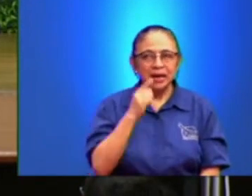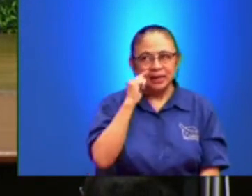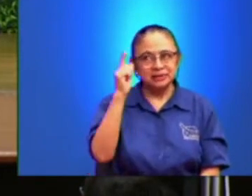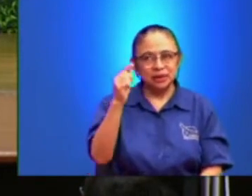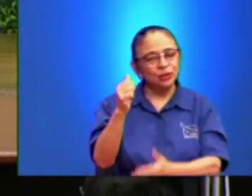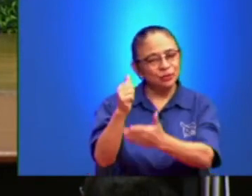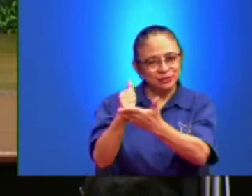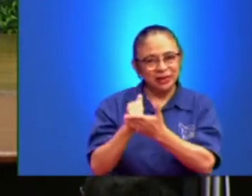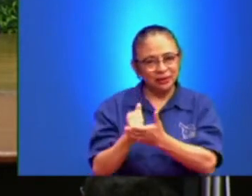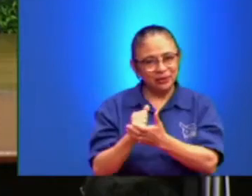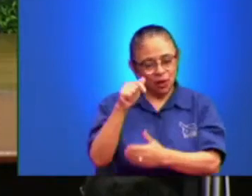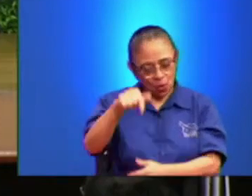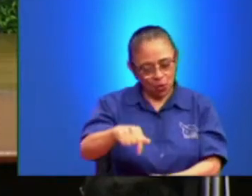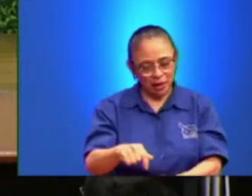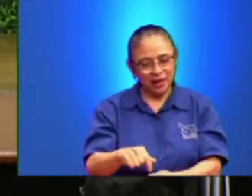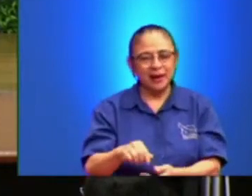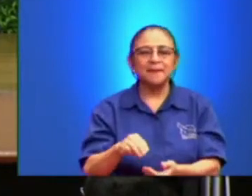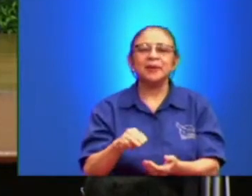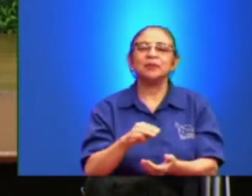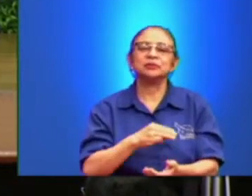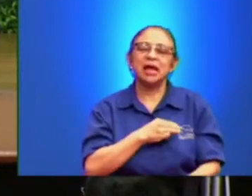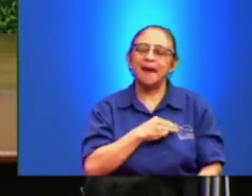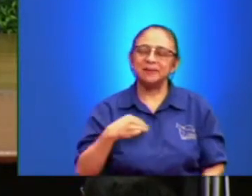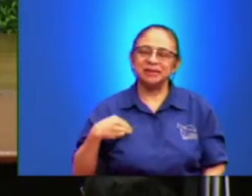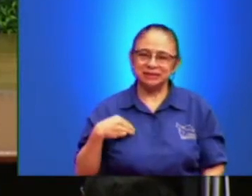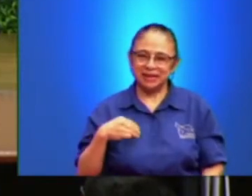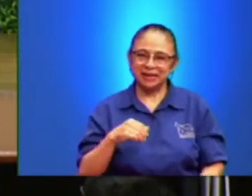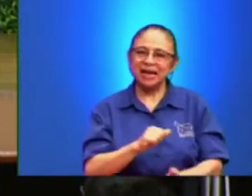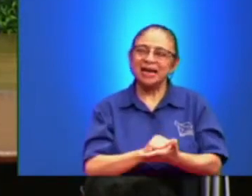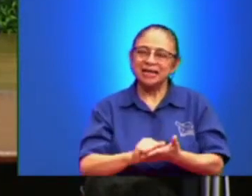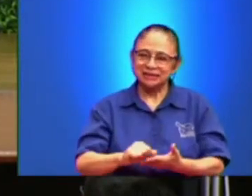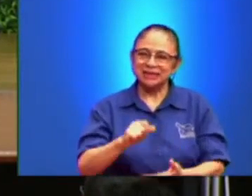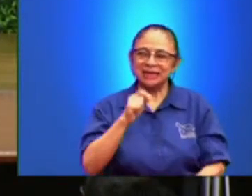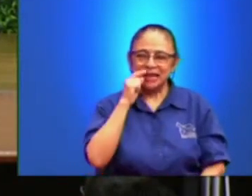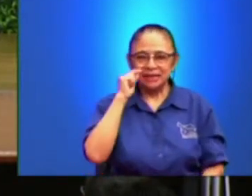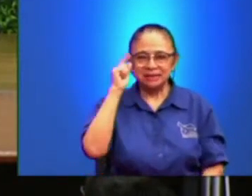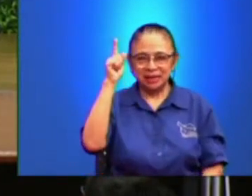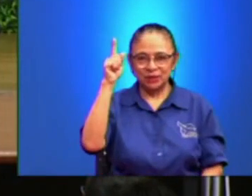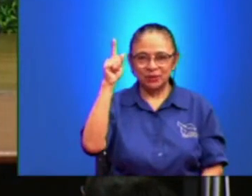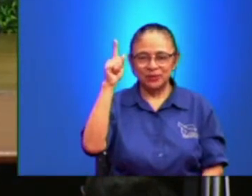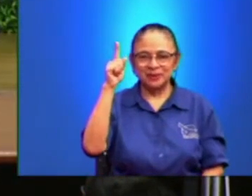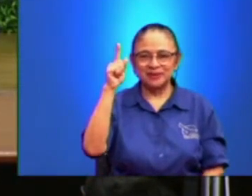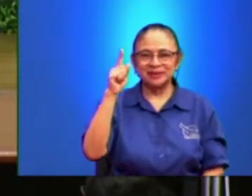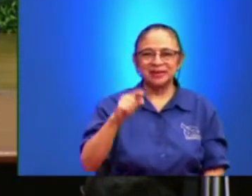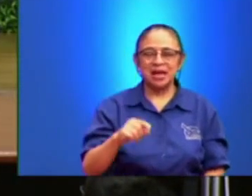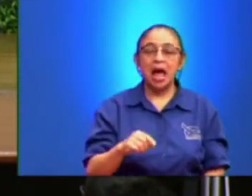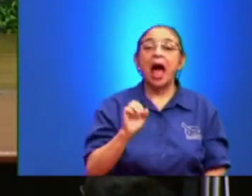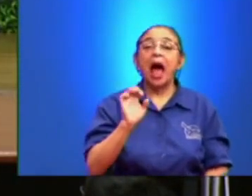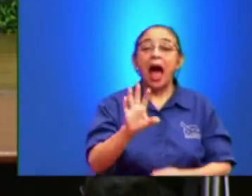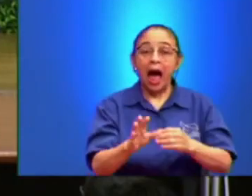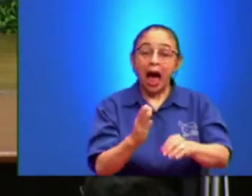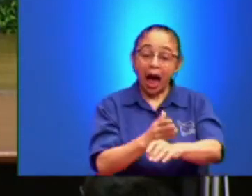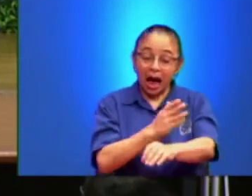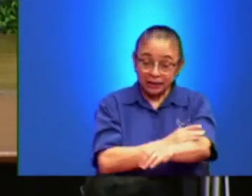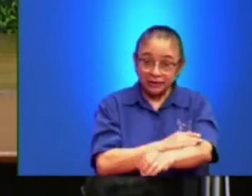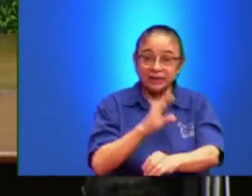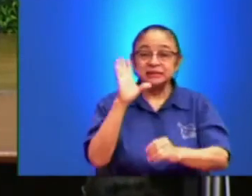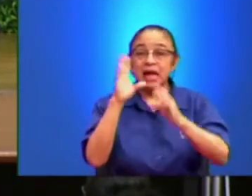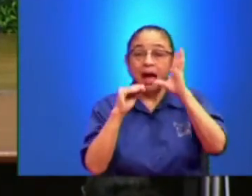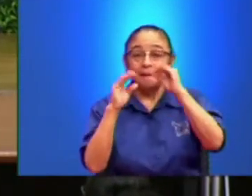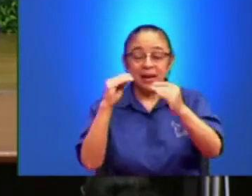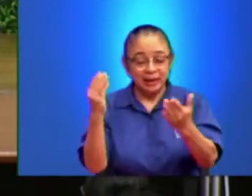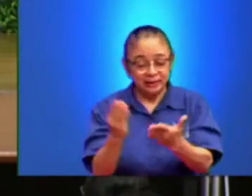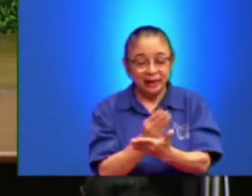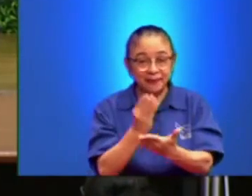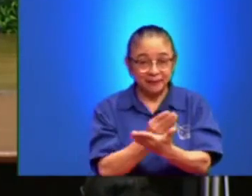ampare vamos a administrar la cena del señor pero no sin antes hacer algunos comentarios bíblicos al